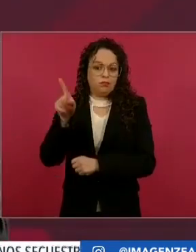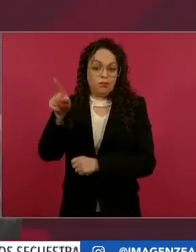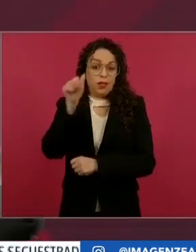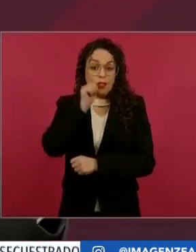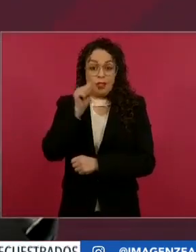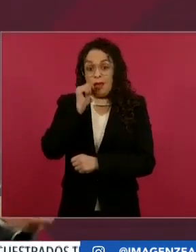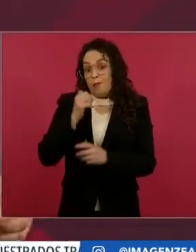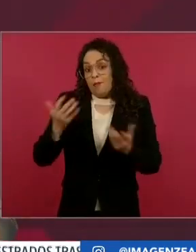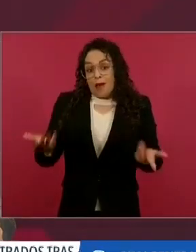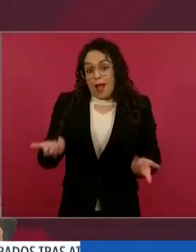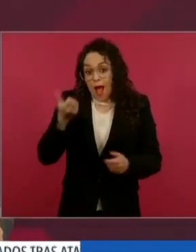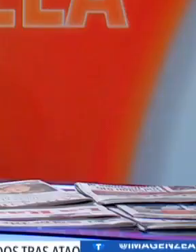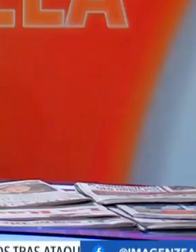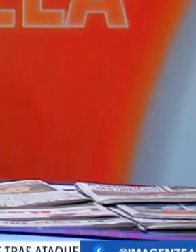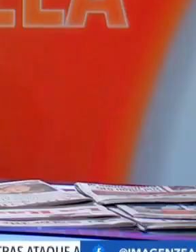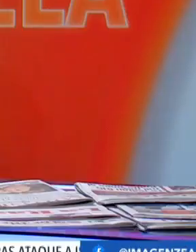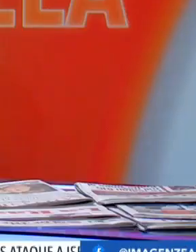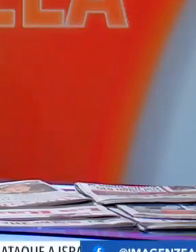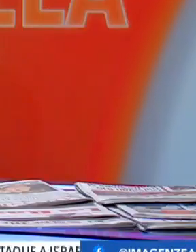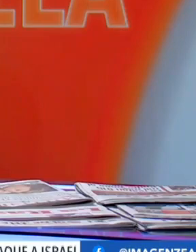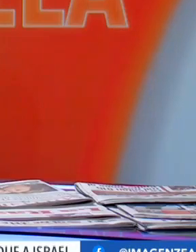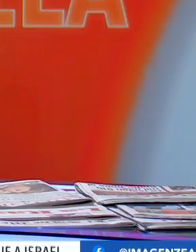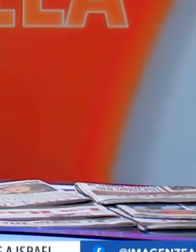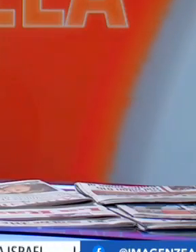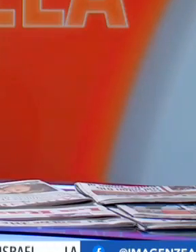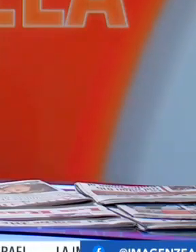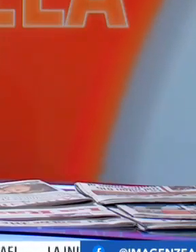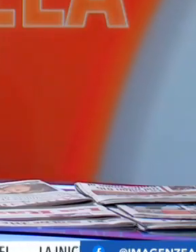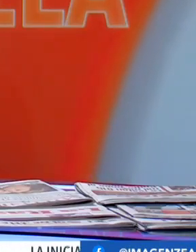siempre están. Bueno, fuerte lo que dice el presidente.